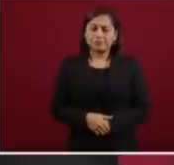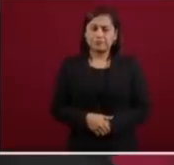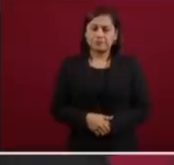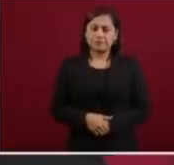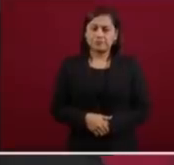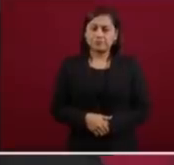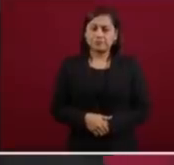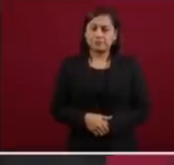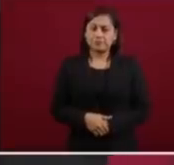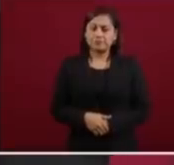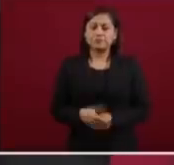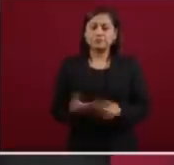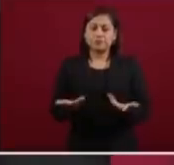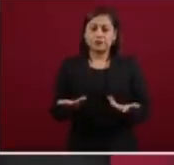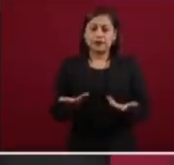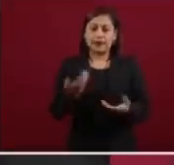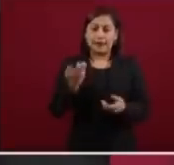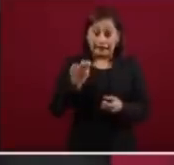se permite